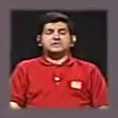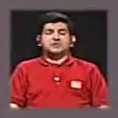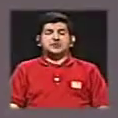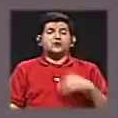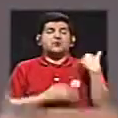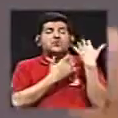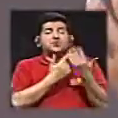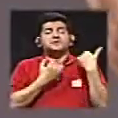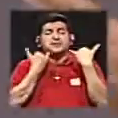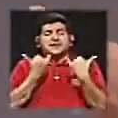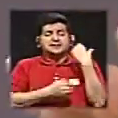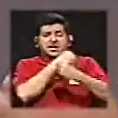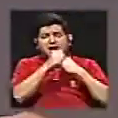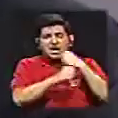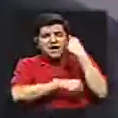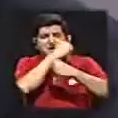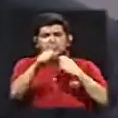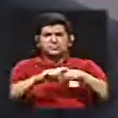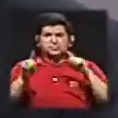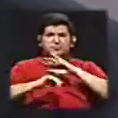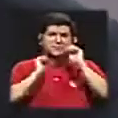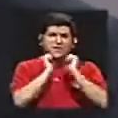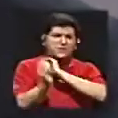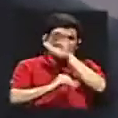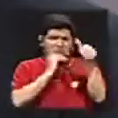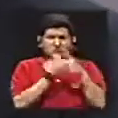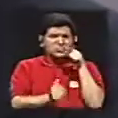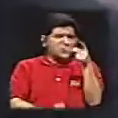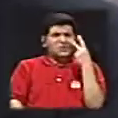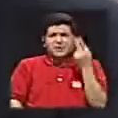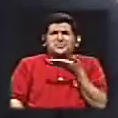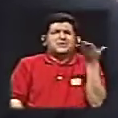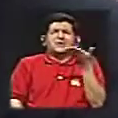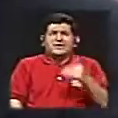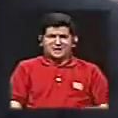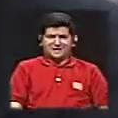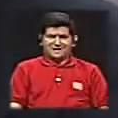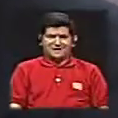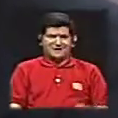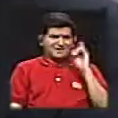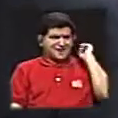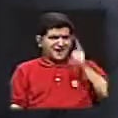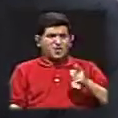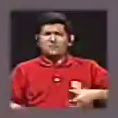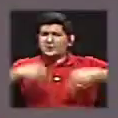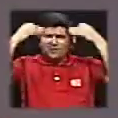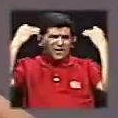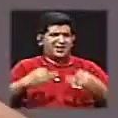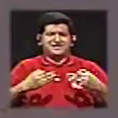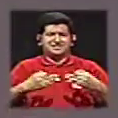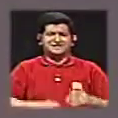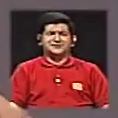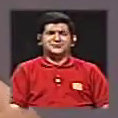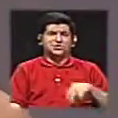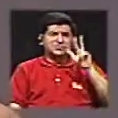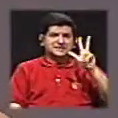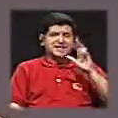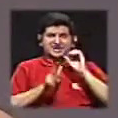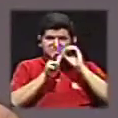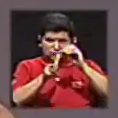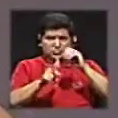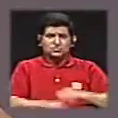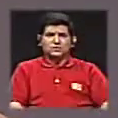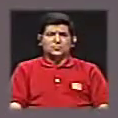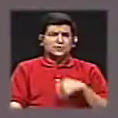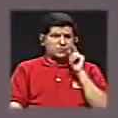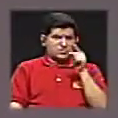esperando desde hace muchos años. Pero con todos esos elementos, ¿qué vio él que lo obligó a tomar esa determinación cuando el 3 de octubre